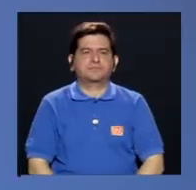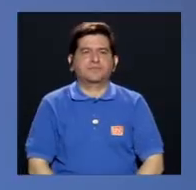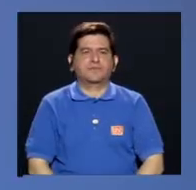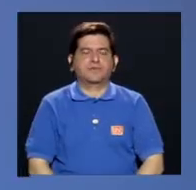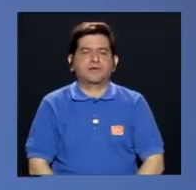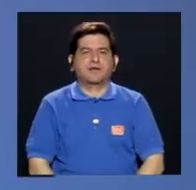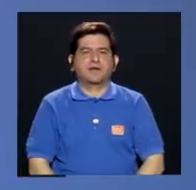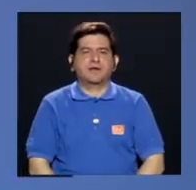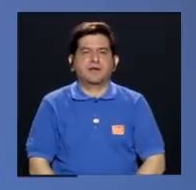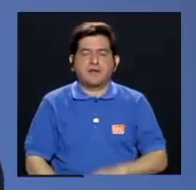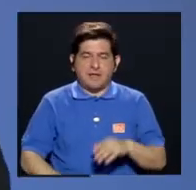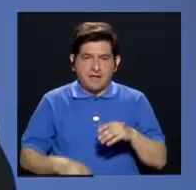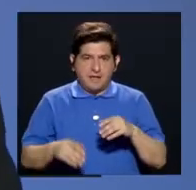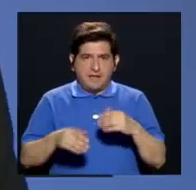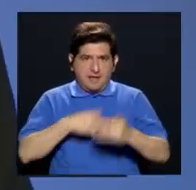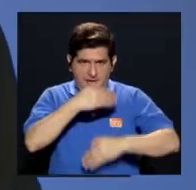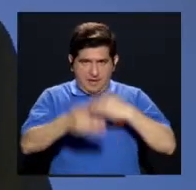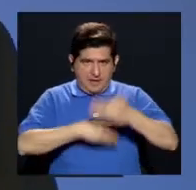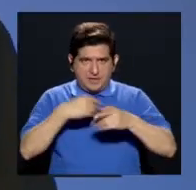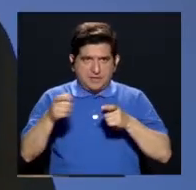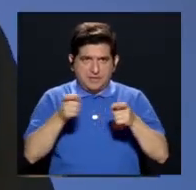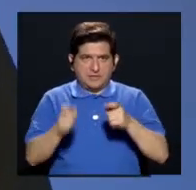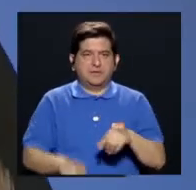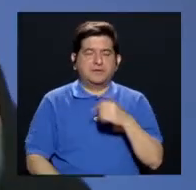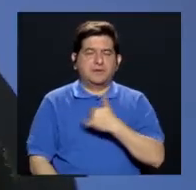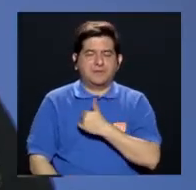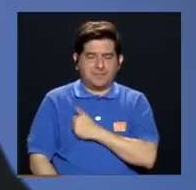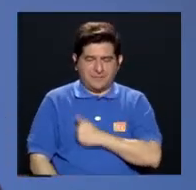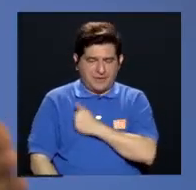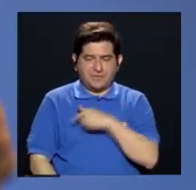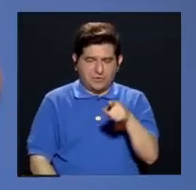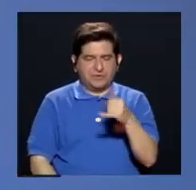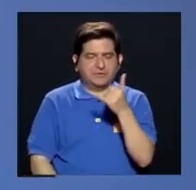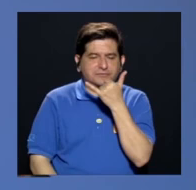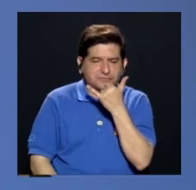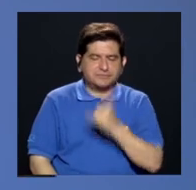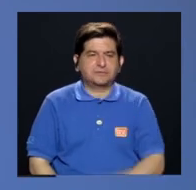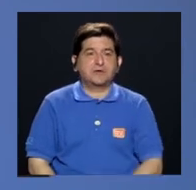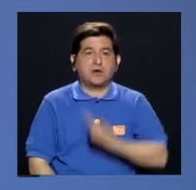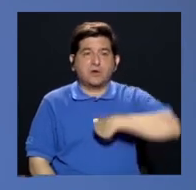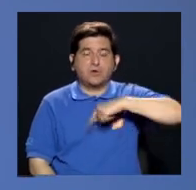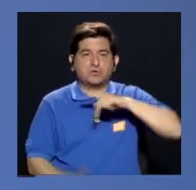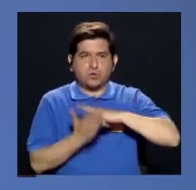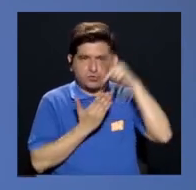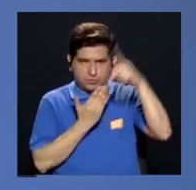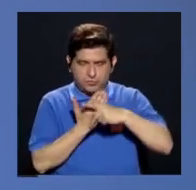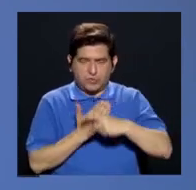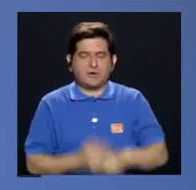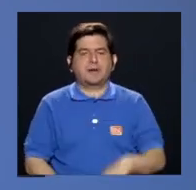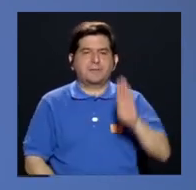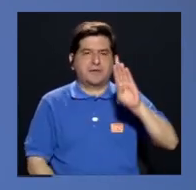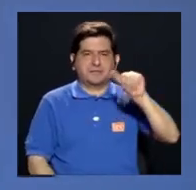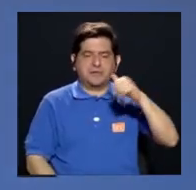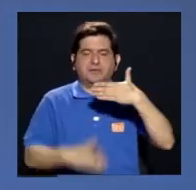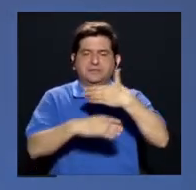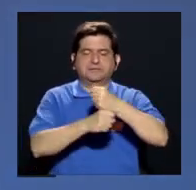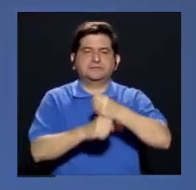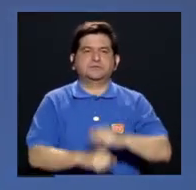gestión administrativa, perdón, eso fue un lapsus, hemos creado programas de bachillerato.